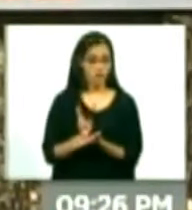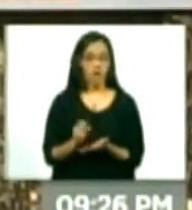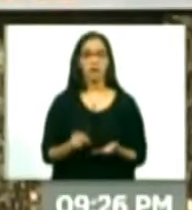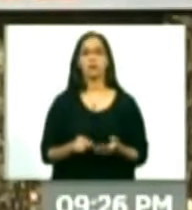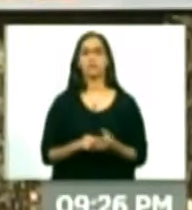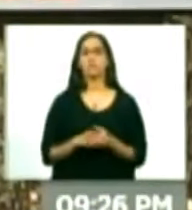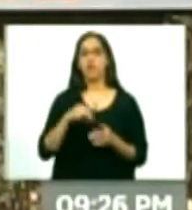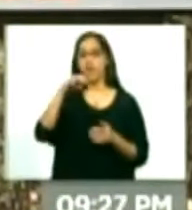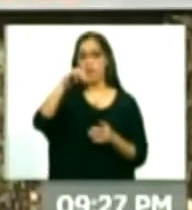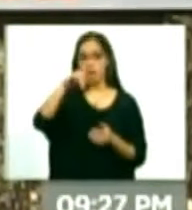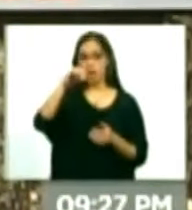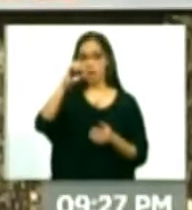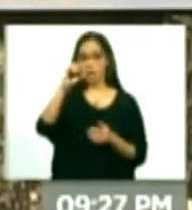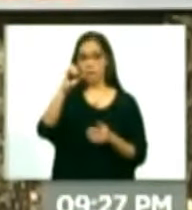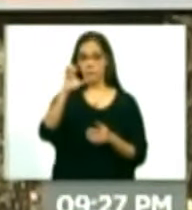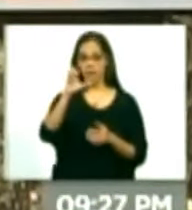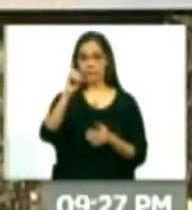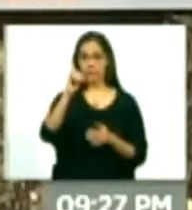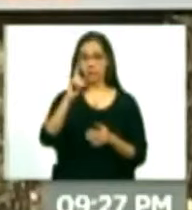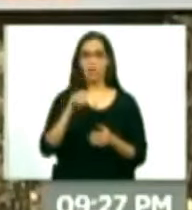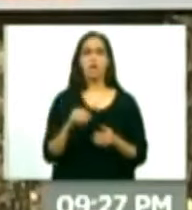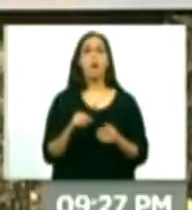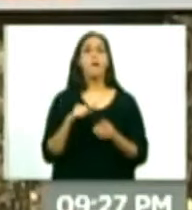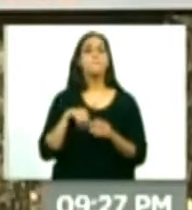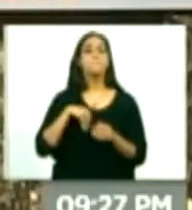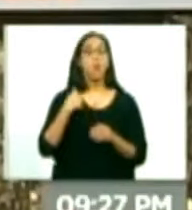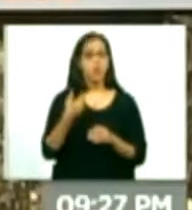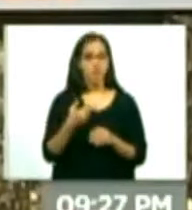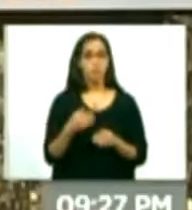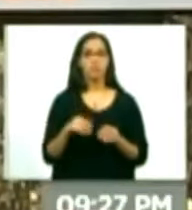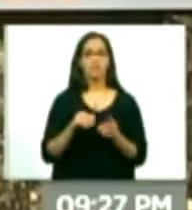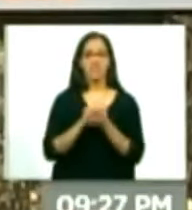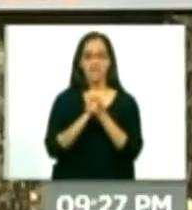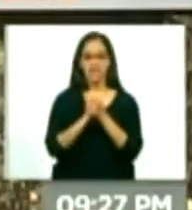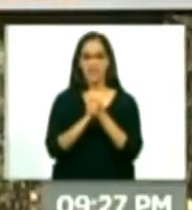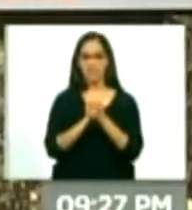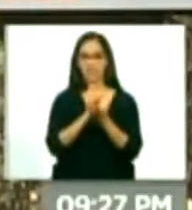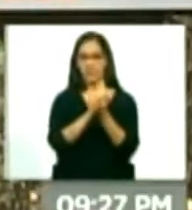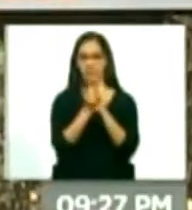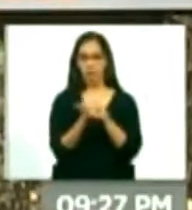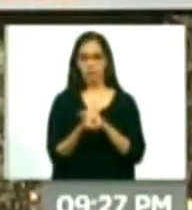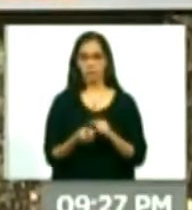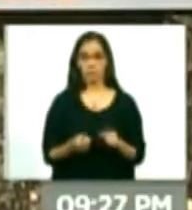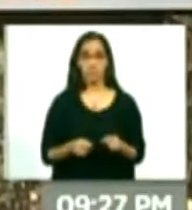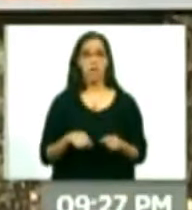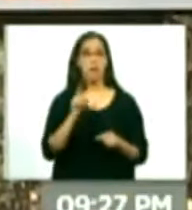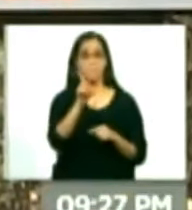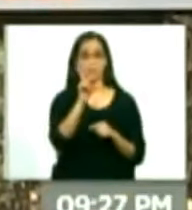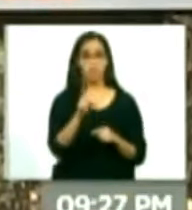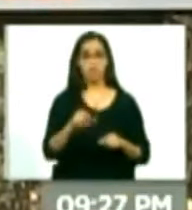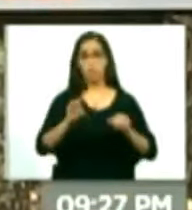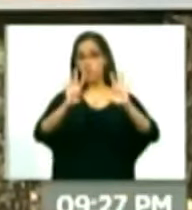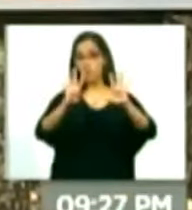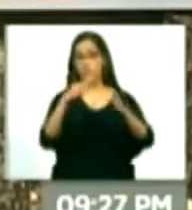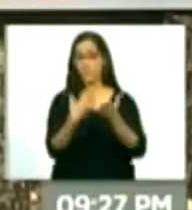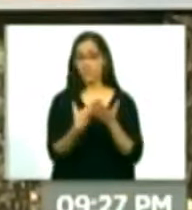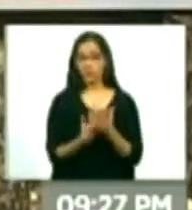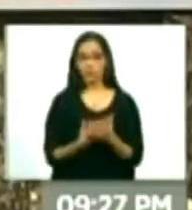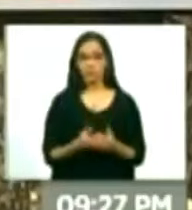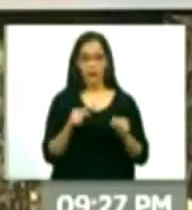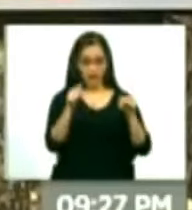el MEC, va Podemos y Alianza para el Cambio, más el PSUV. Somos 9 partidos